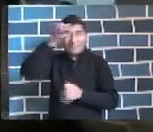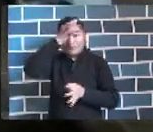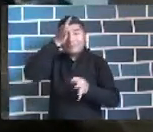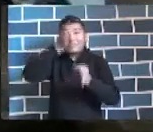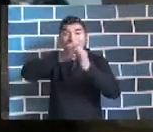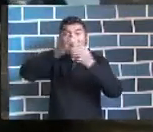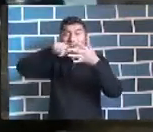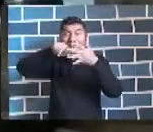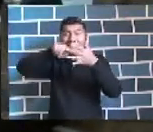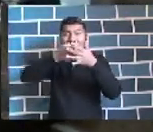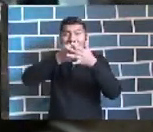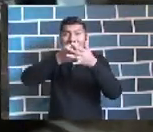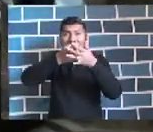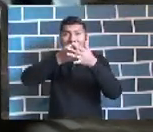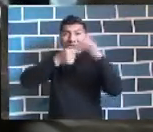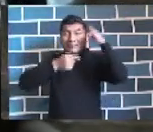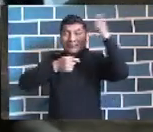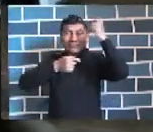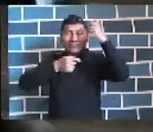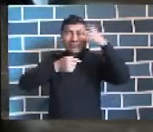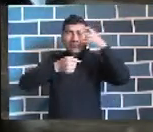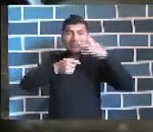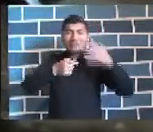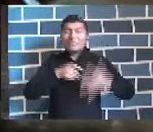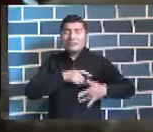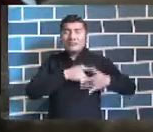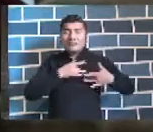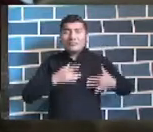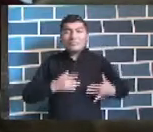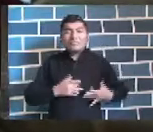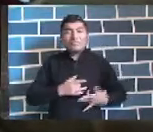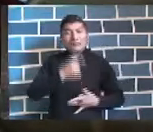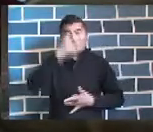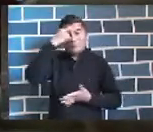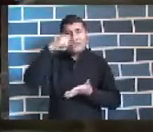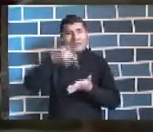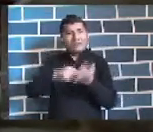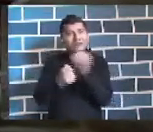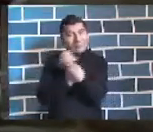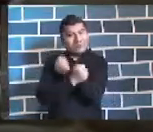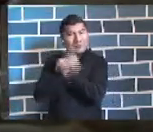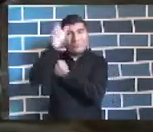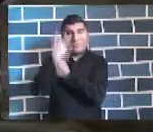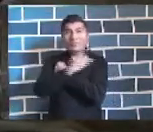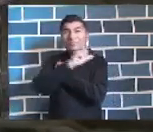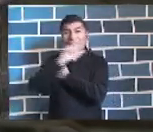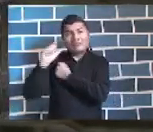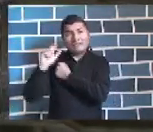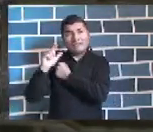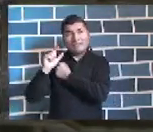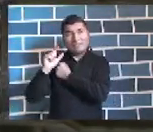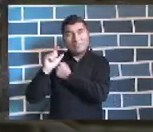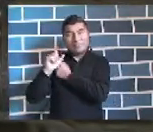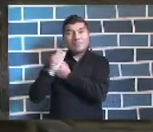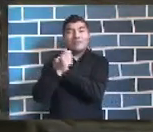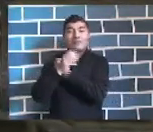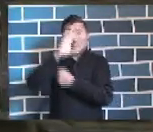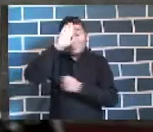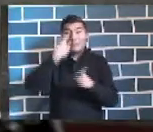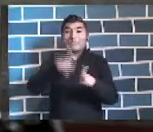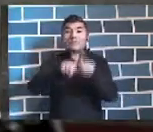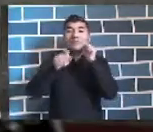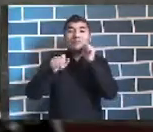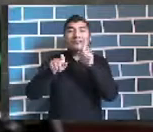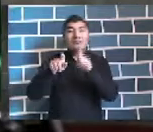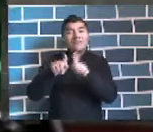se inicia iluminándonos el corazón por este amor crucificado. Hermanos, dejemos